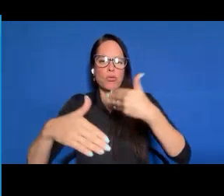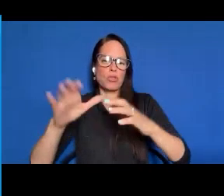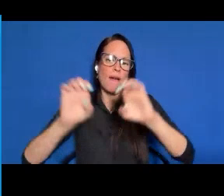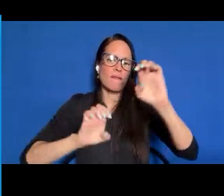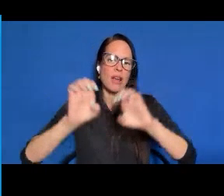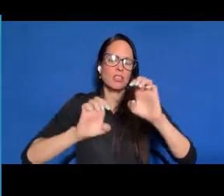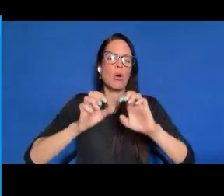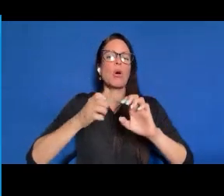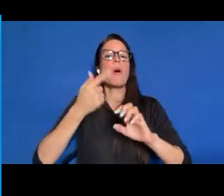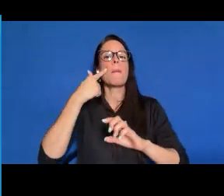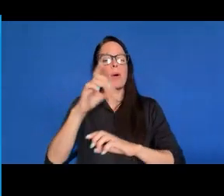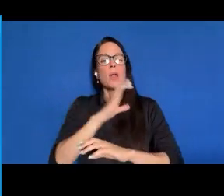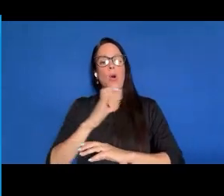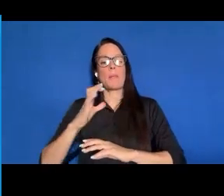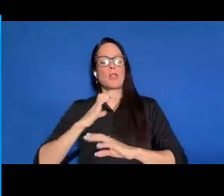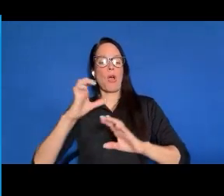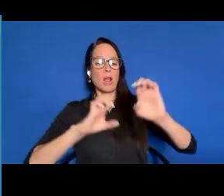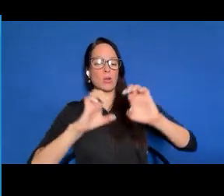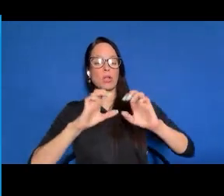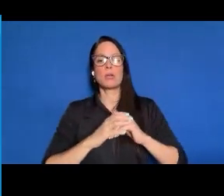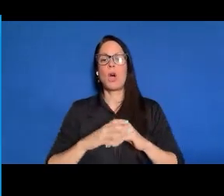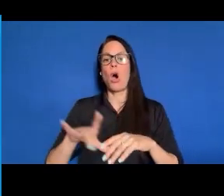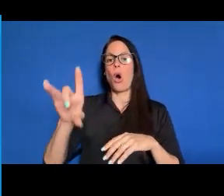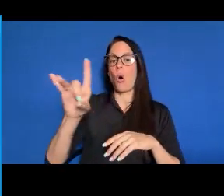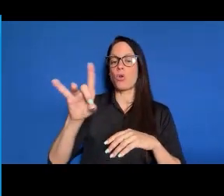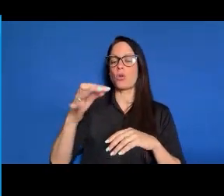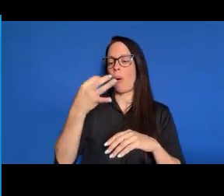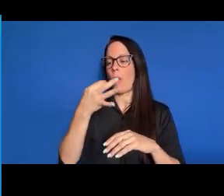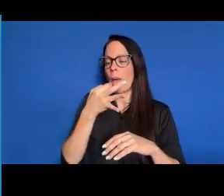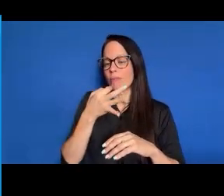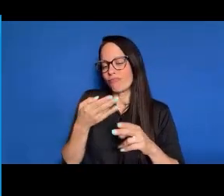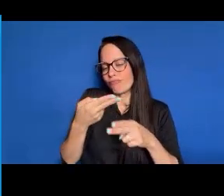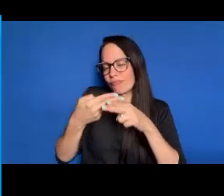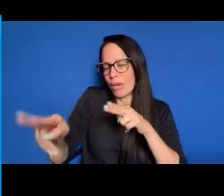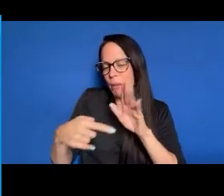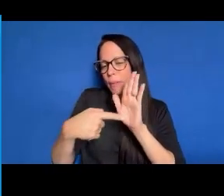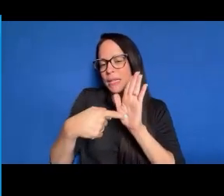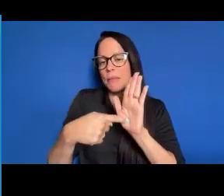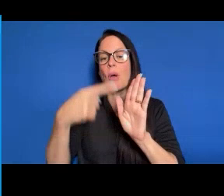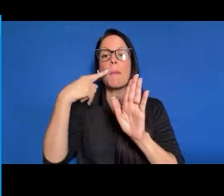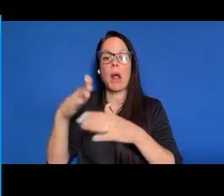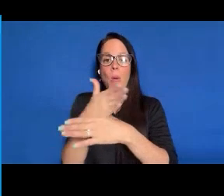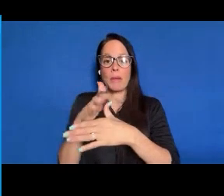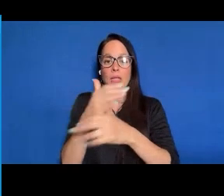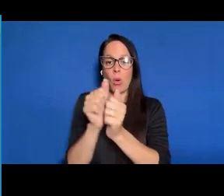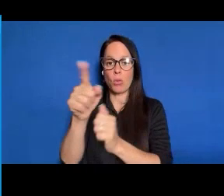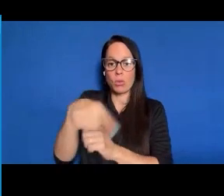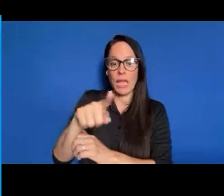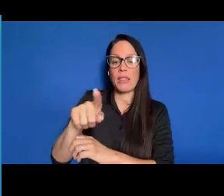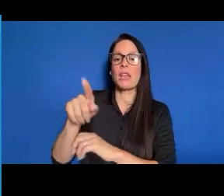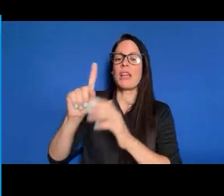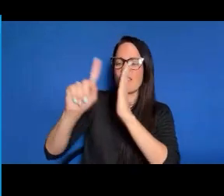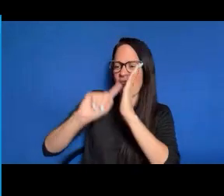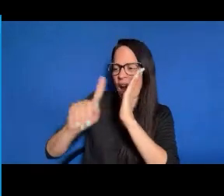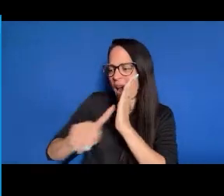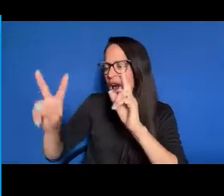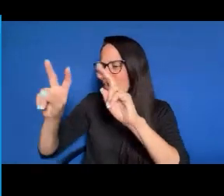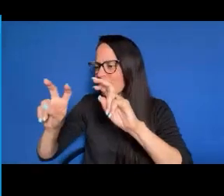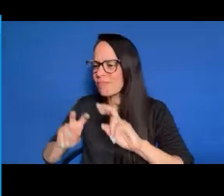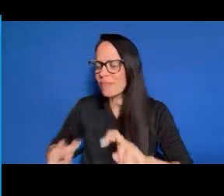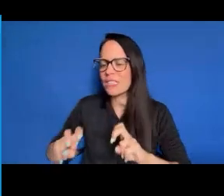evaluador. 8, presentación breve de un dashboard para hacer un análisis, para que se comparta con ustedes análisis geográfico de propuestas según estrategias